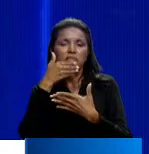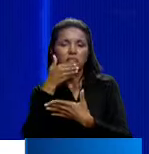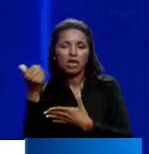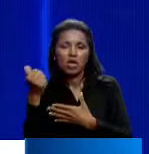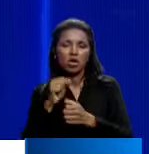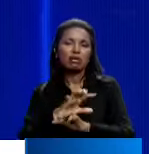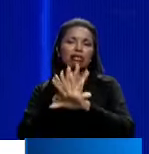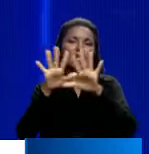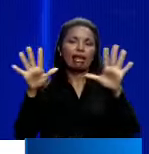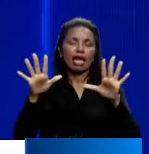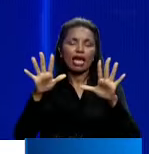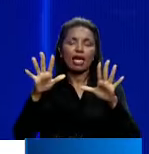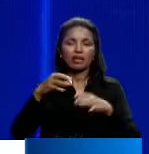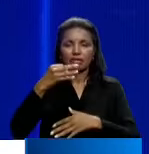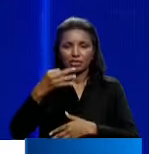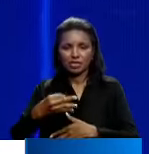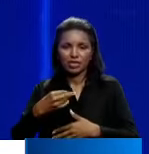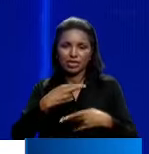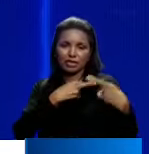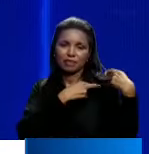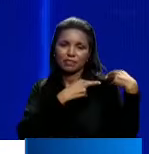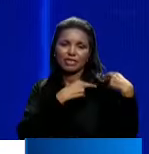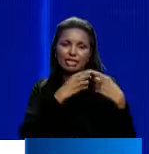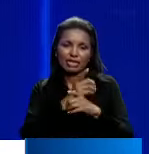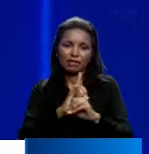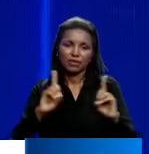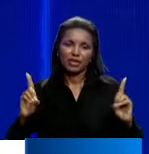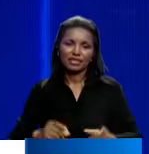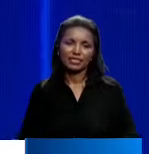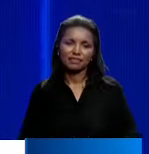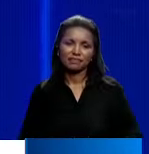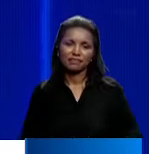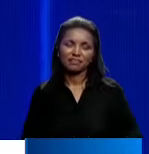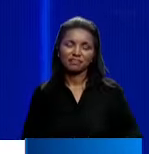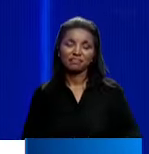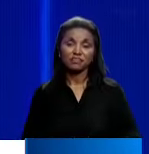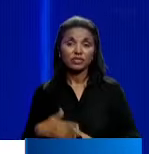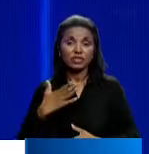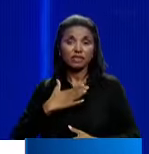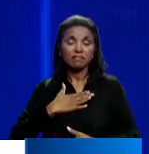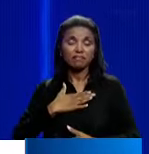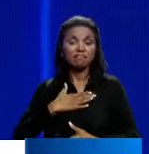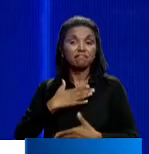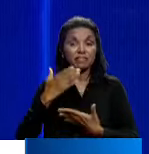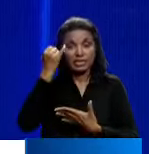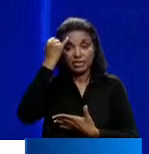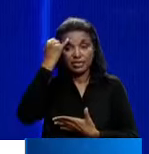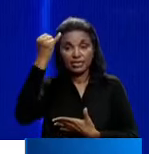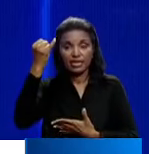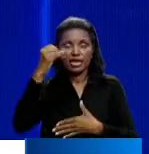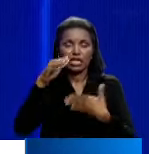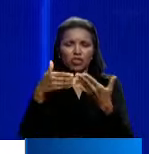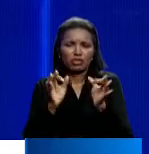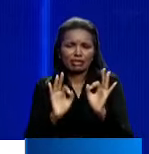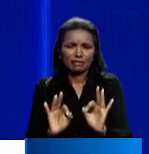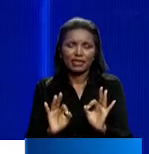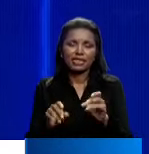transparente, responsable y democrático. Esa es la primera propuesta. La segunda,